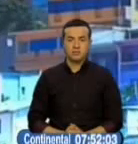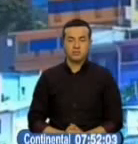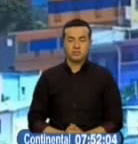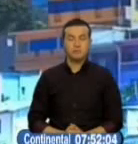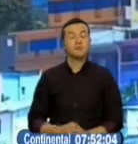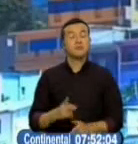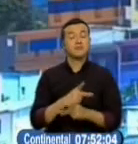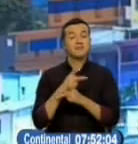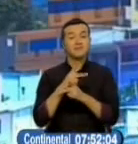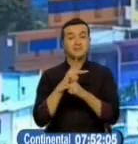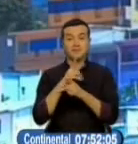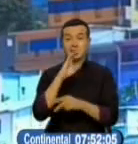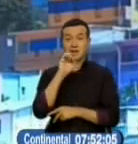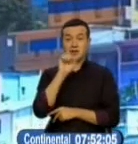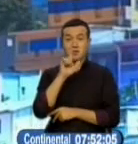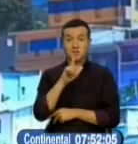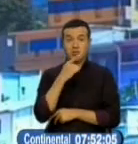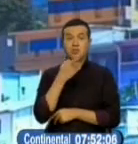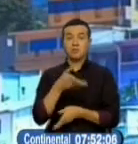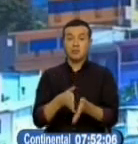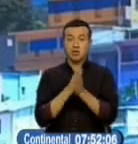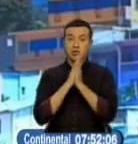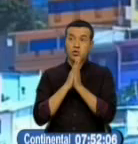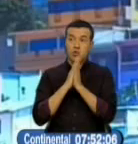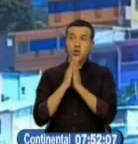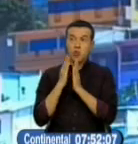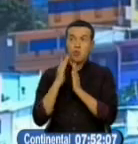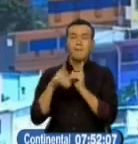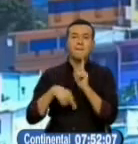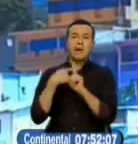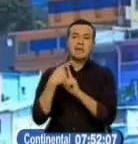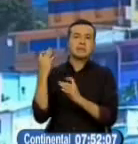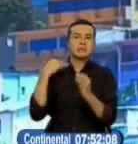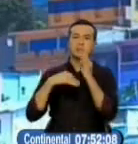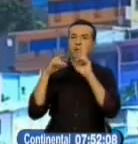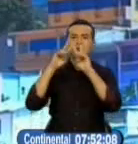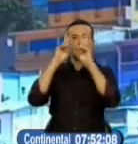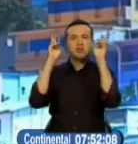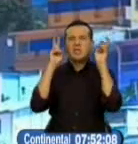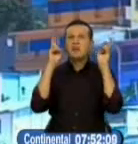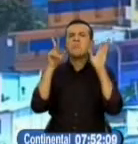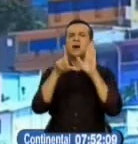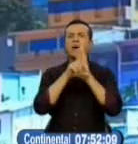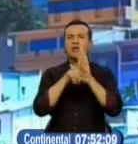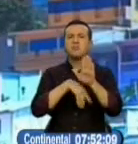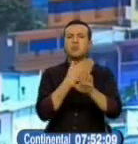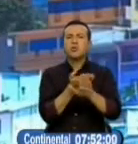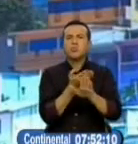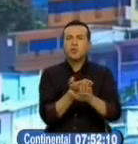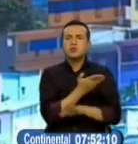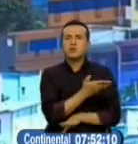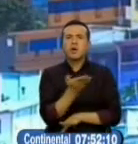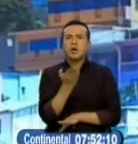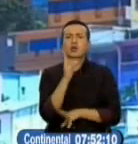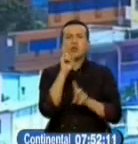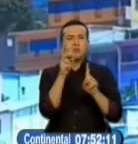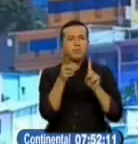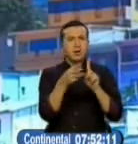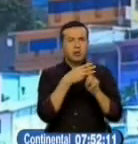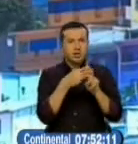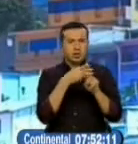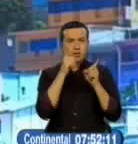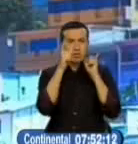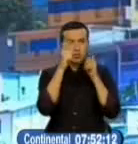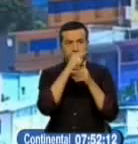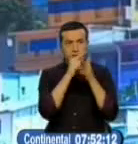El Consejo de Administración Legislativa solicitó un alcance del proyecto de ley que regula los actos de odio y discriminación en redes sociales e Internet, pues